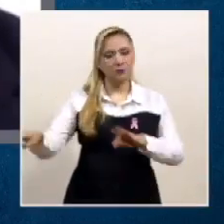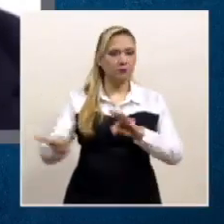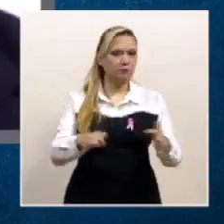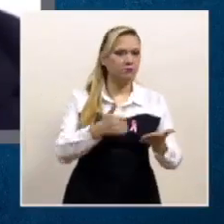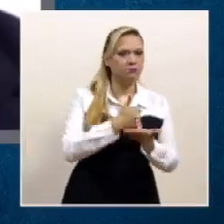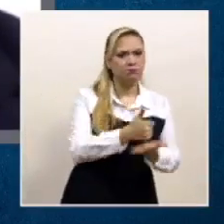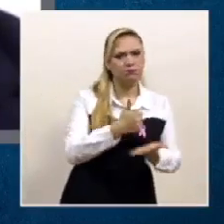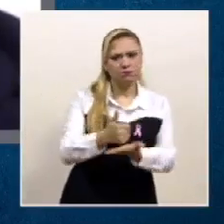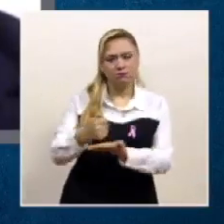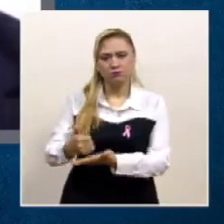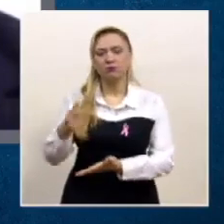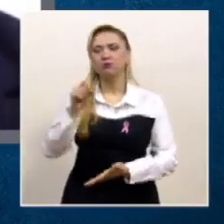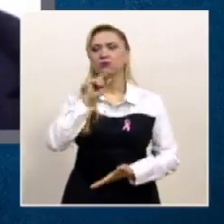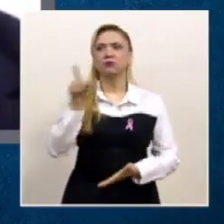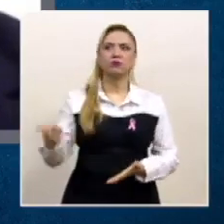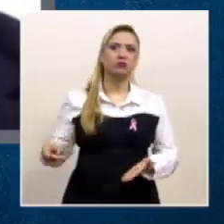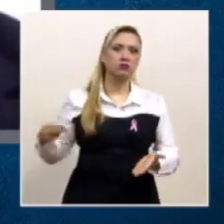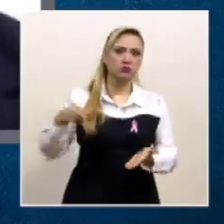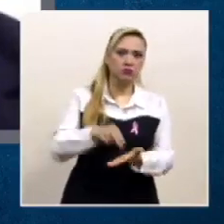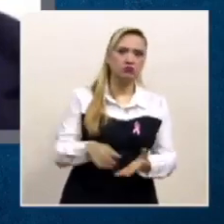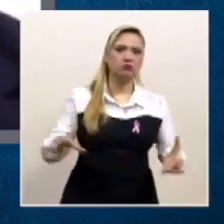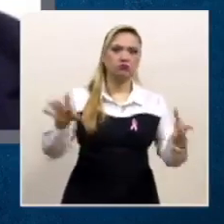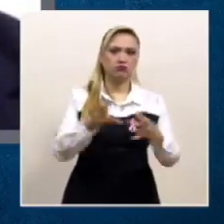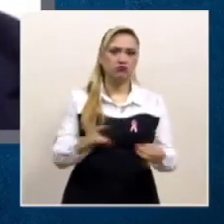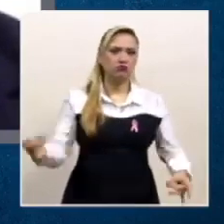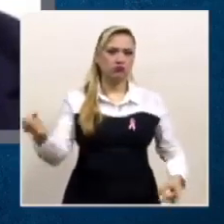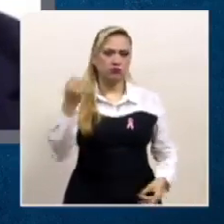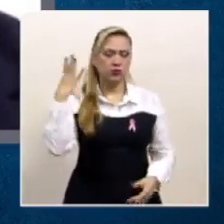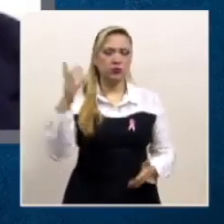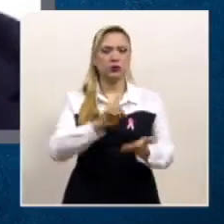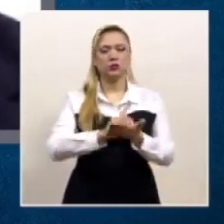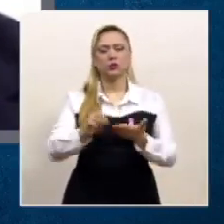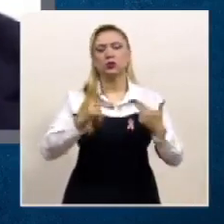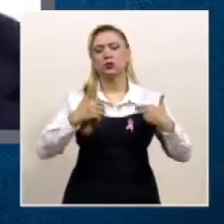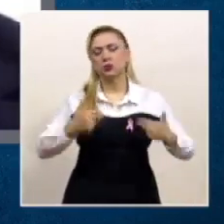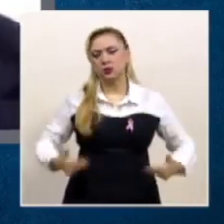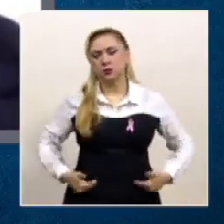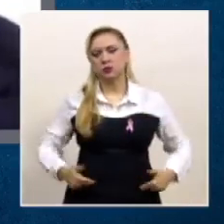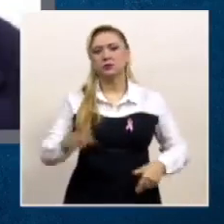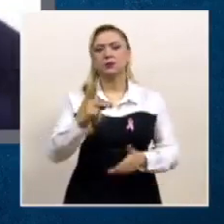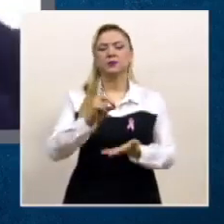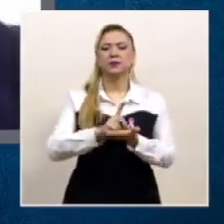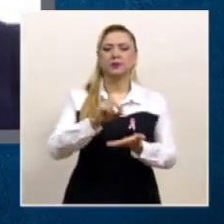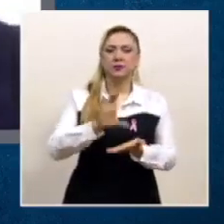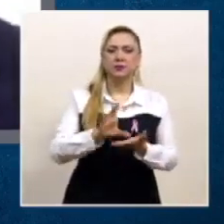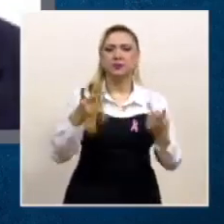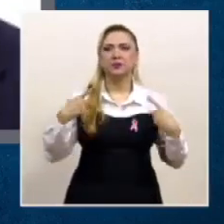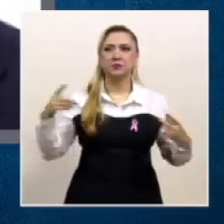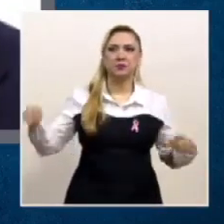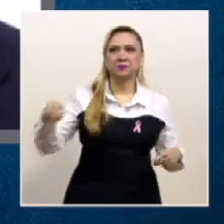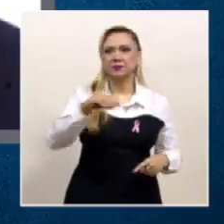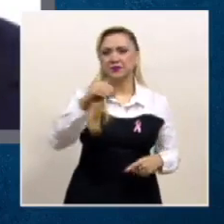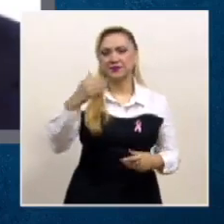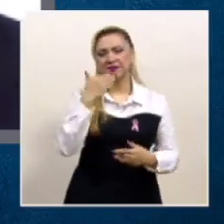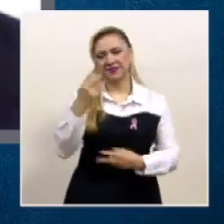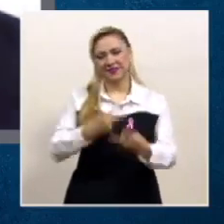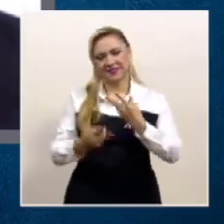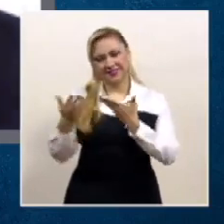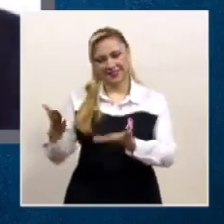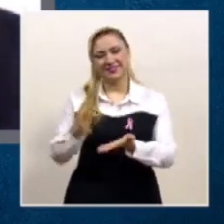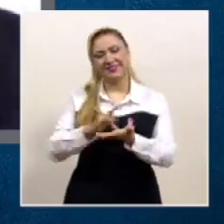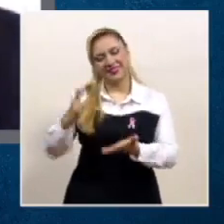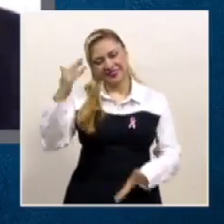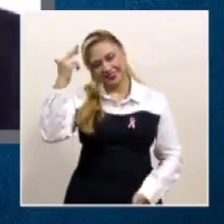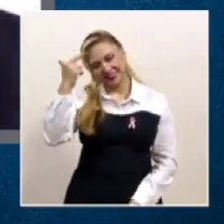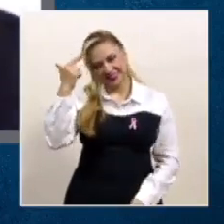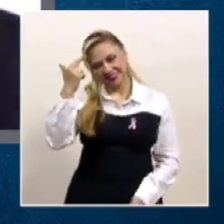Ha participado como ponente en materia de derechos humanos de las personas con discapacidad en diversos foros y eventos académicos. Bienvenido, Aaron. Muchas gracias, Roberto. Es un gusto